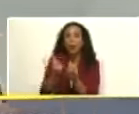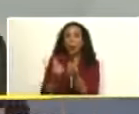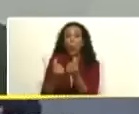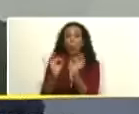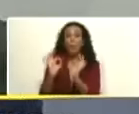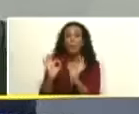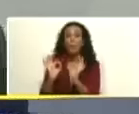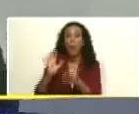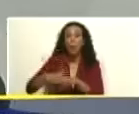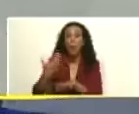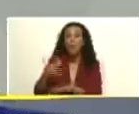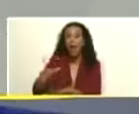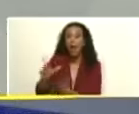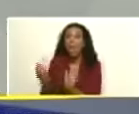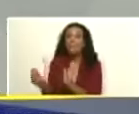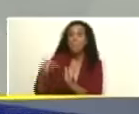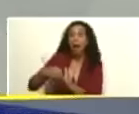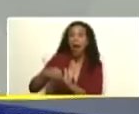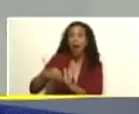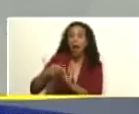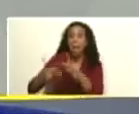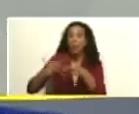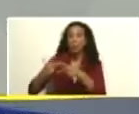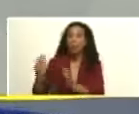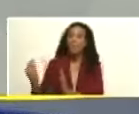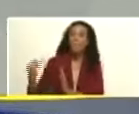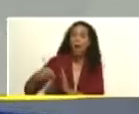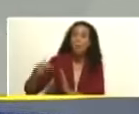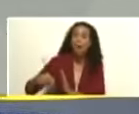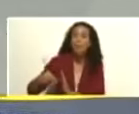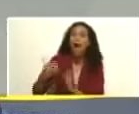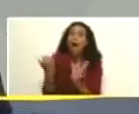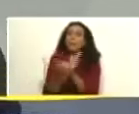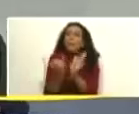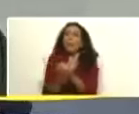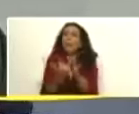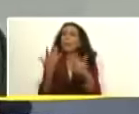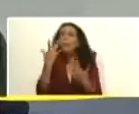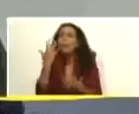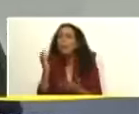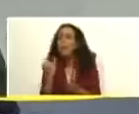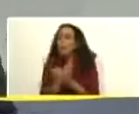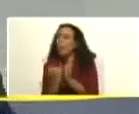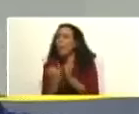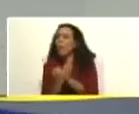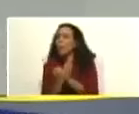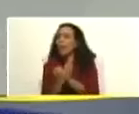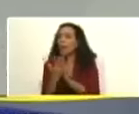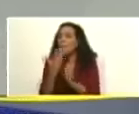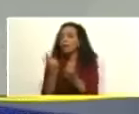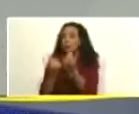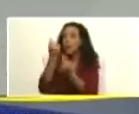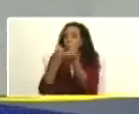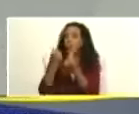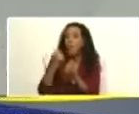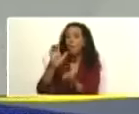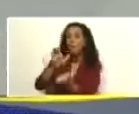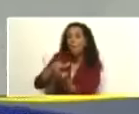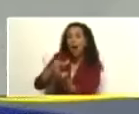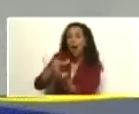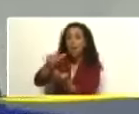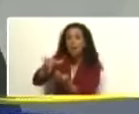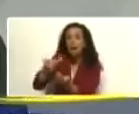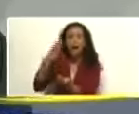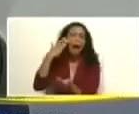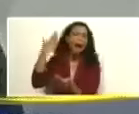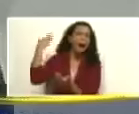económica especial. Zona franca antes fue un experimento para volver comercial. Margarita, funcionó en